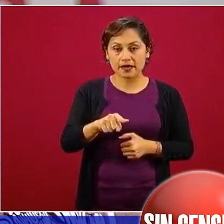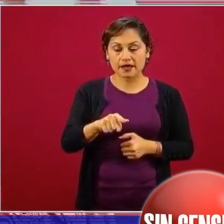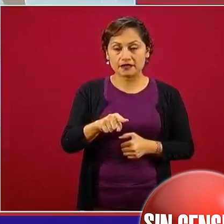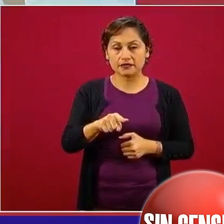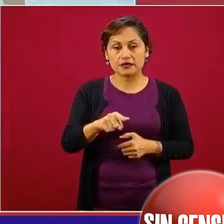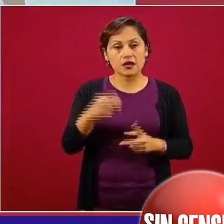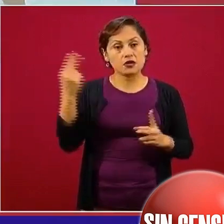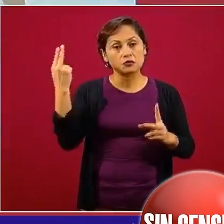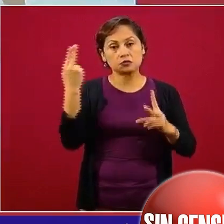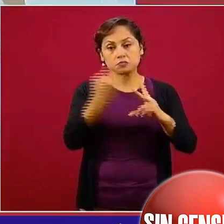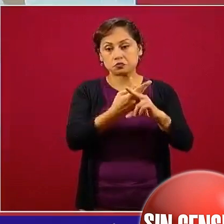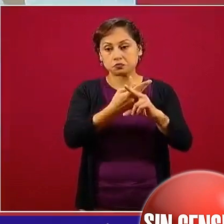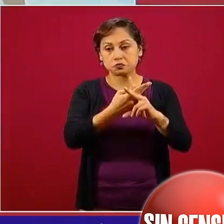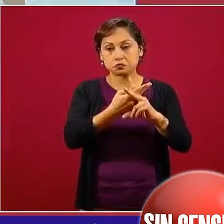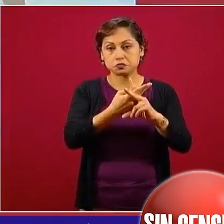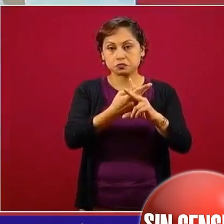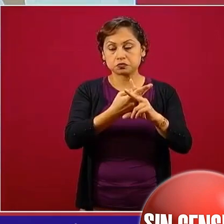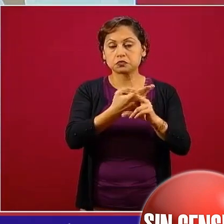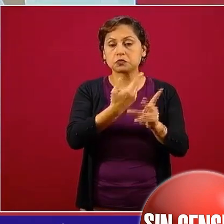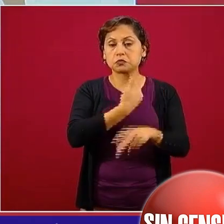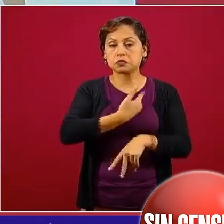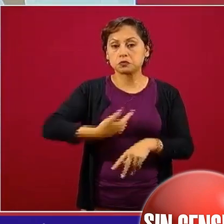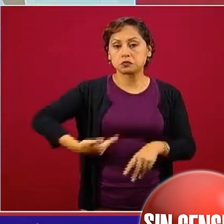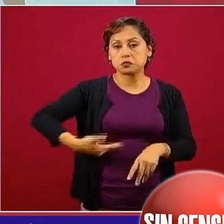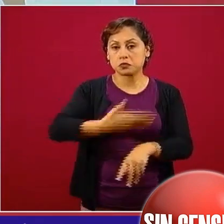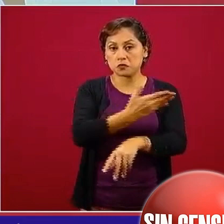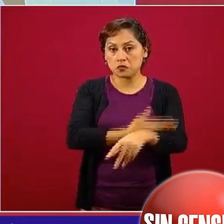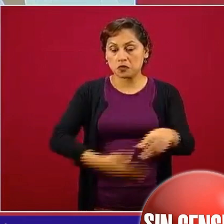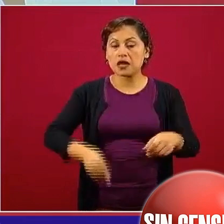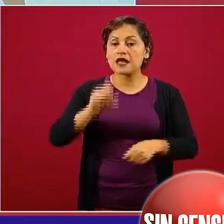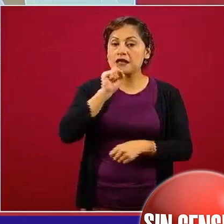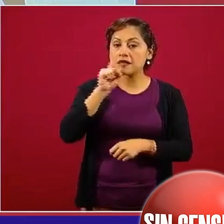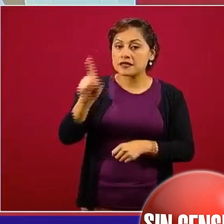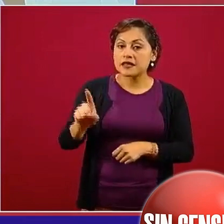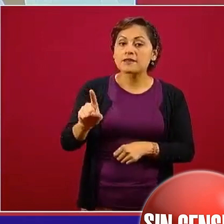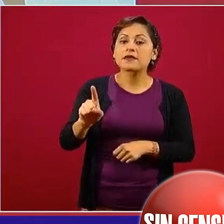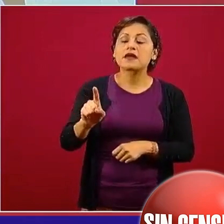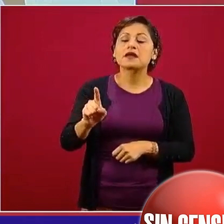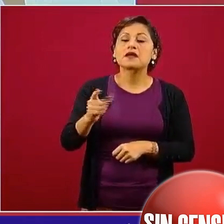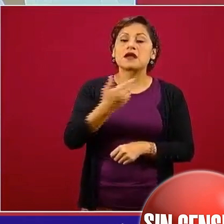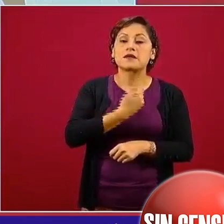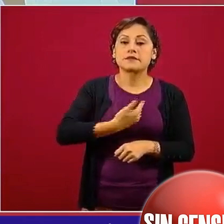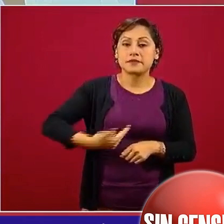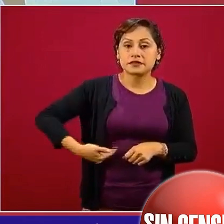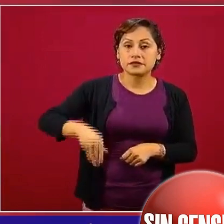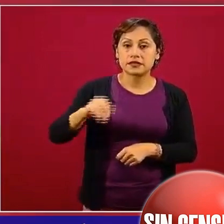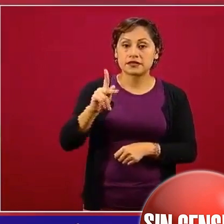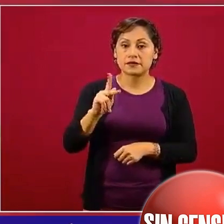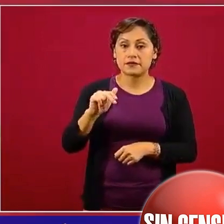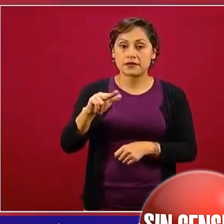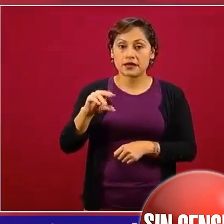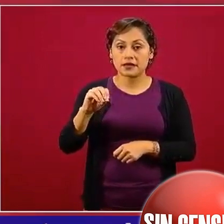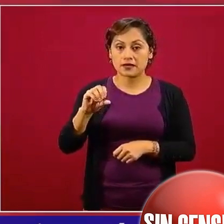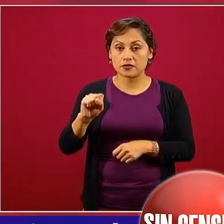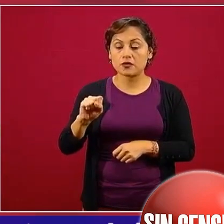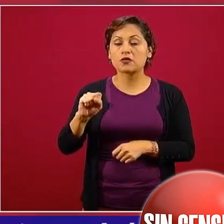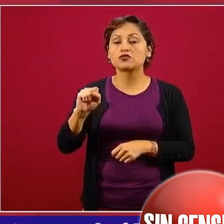presidente Madero y del vicepresidente Pino Suárez. Entonces,